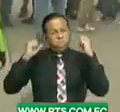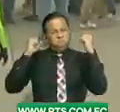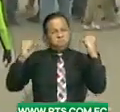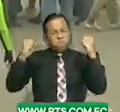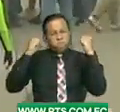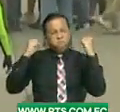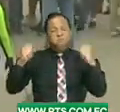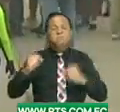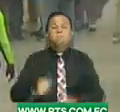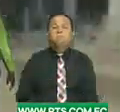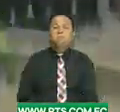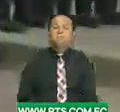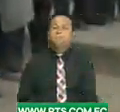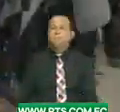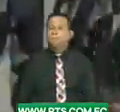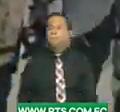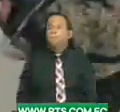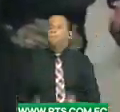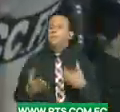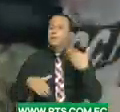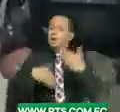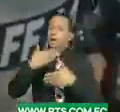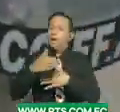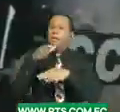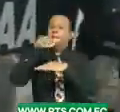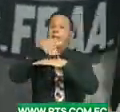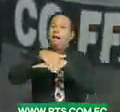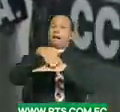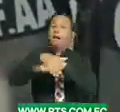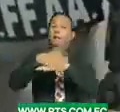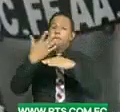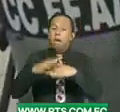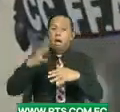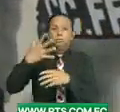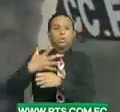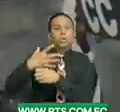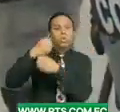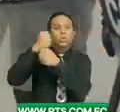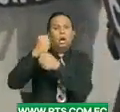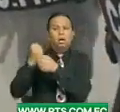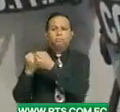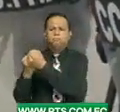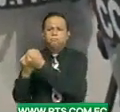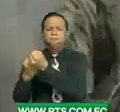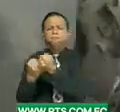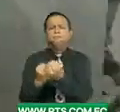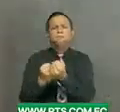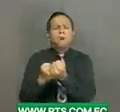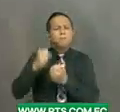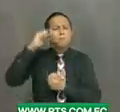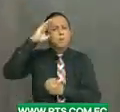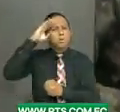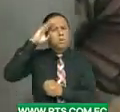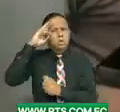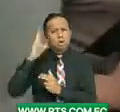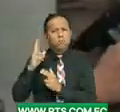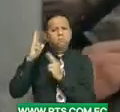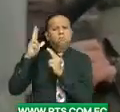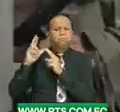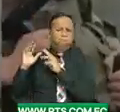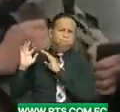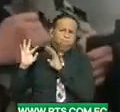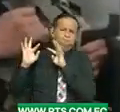víveres. Ya al caer la tarde, la seguridad se reforzó. Tanto Fuerzas Armadas como Policía se hicieron